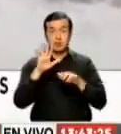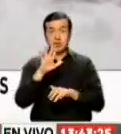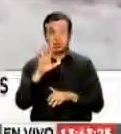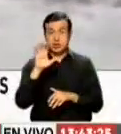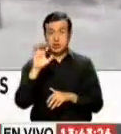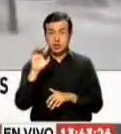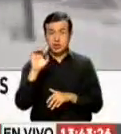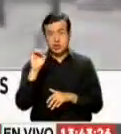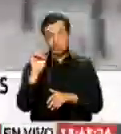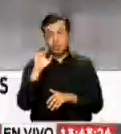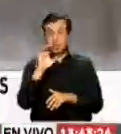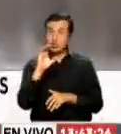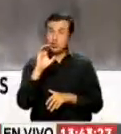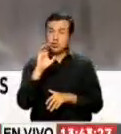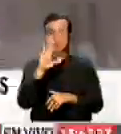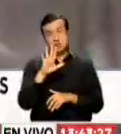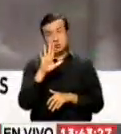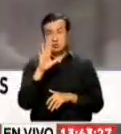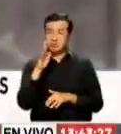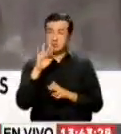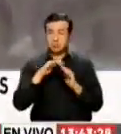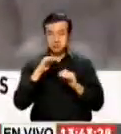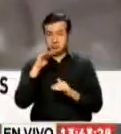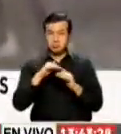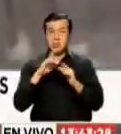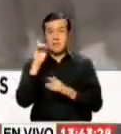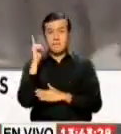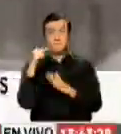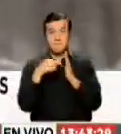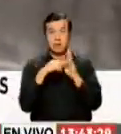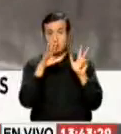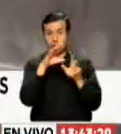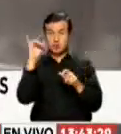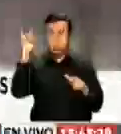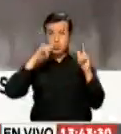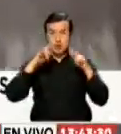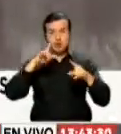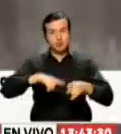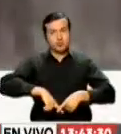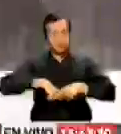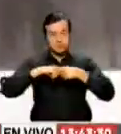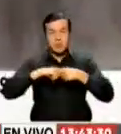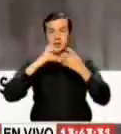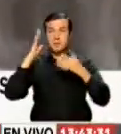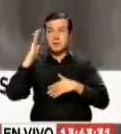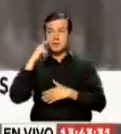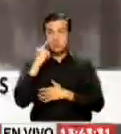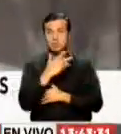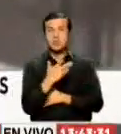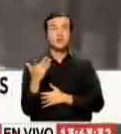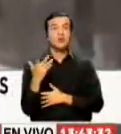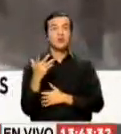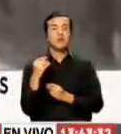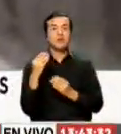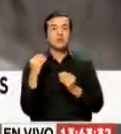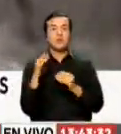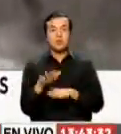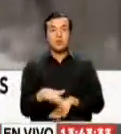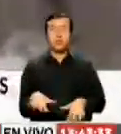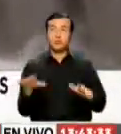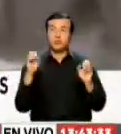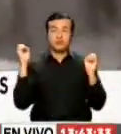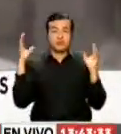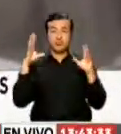20 pulgadas de altura provocaron la cancelación de más de 1.800 vuelos. Además, el fin de semana se registró una importante falla